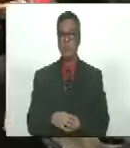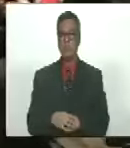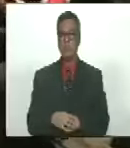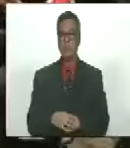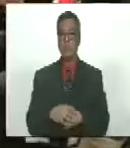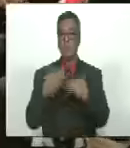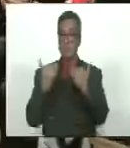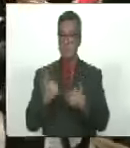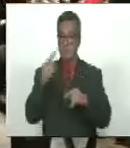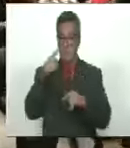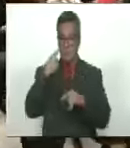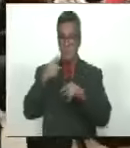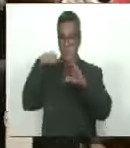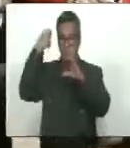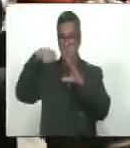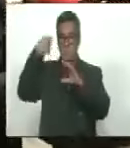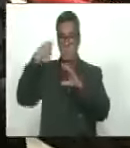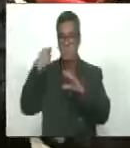Vamos a ver el video.